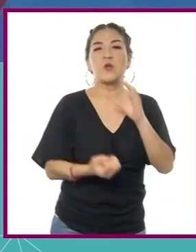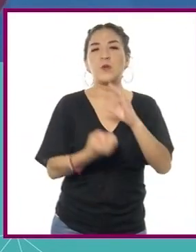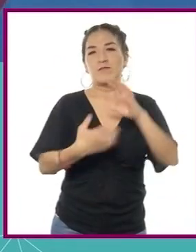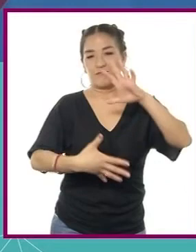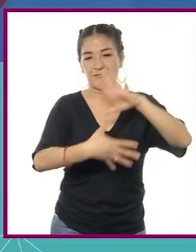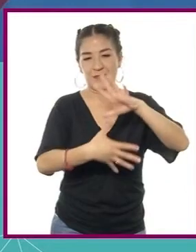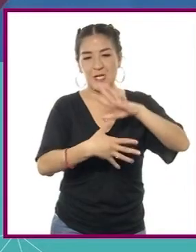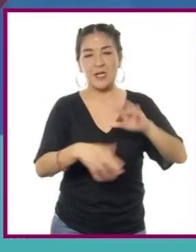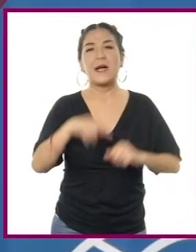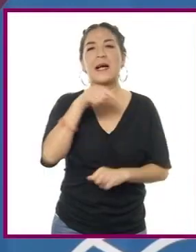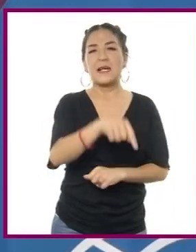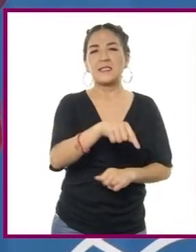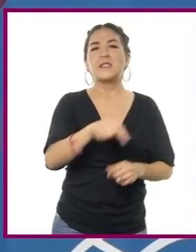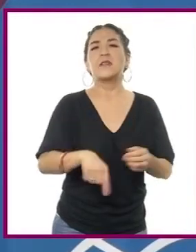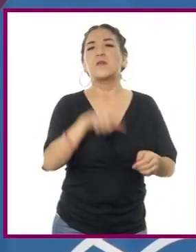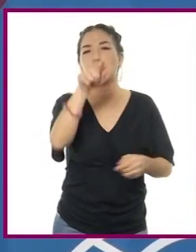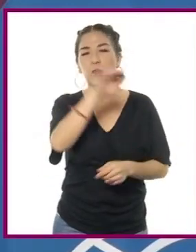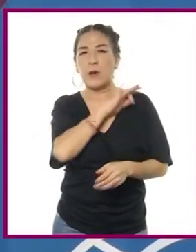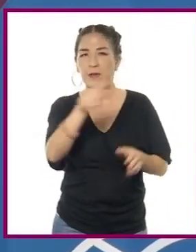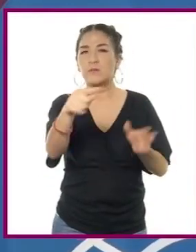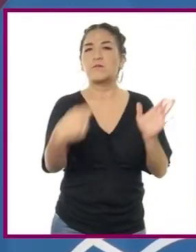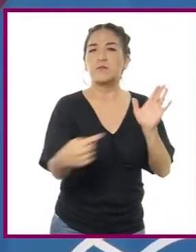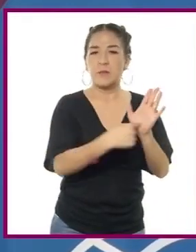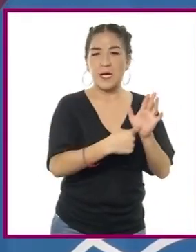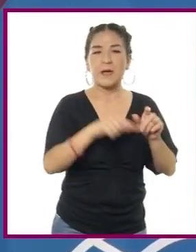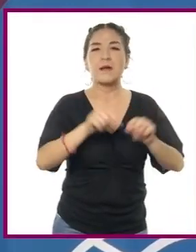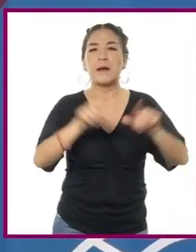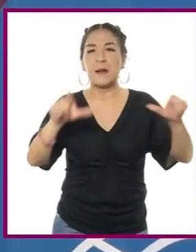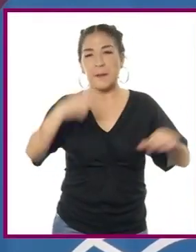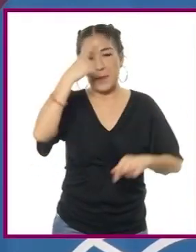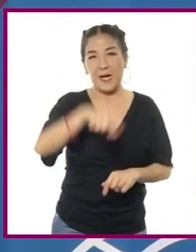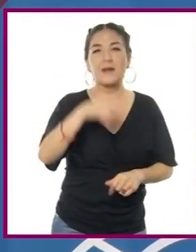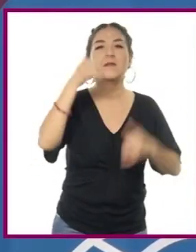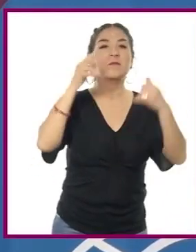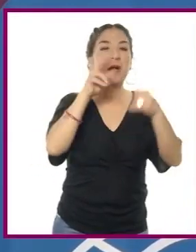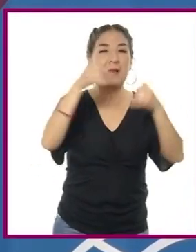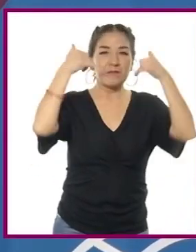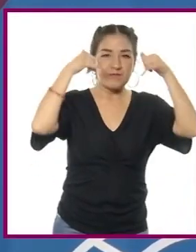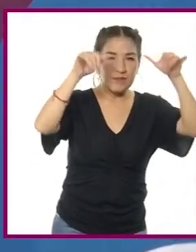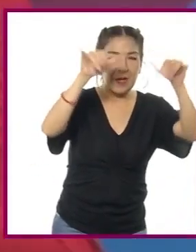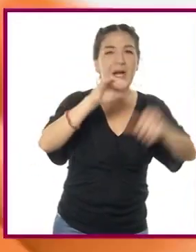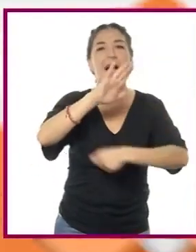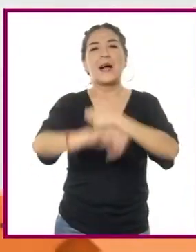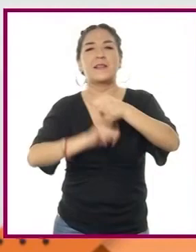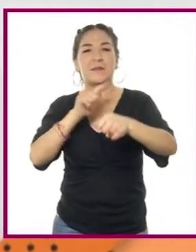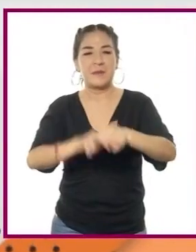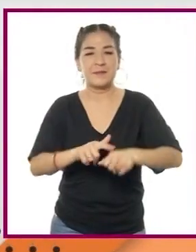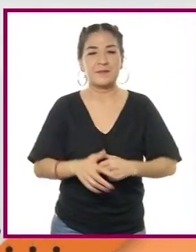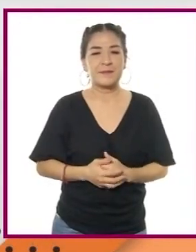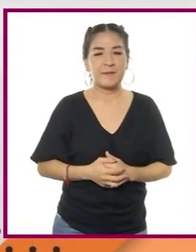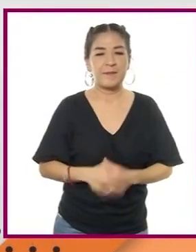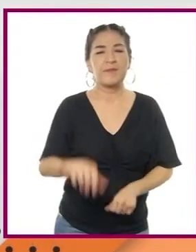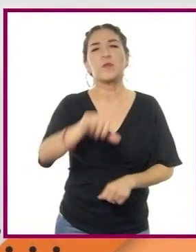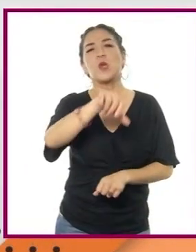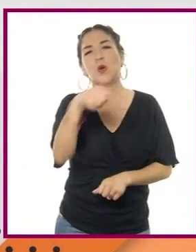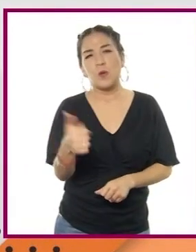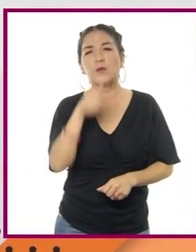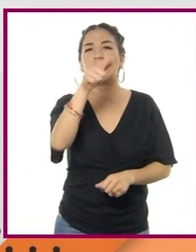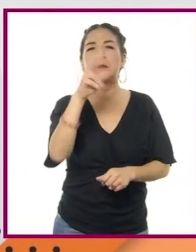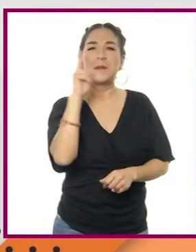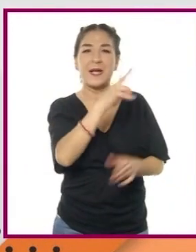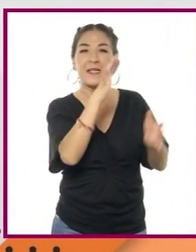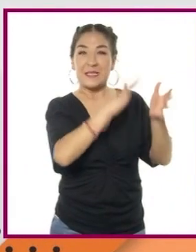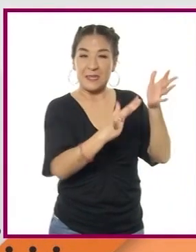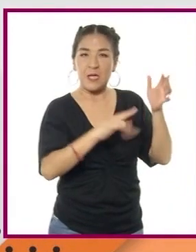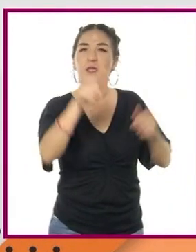Novohispana. Específicamente les recomendamos los apartados de Agricultura y Ganadería. Otro texto que les